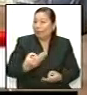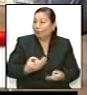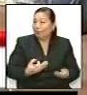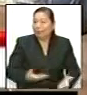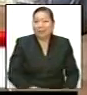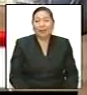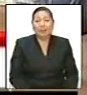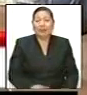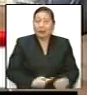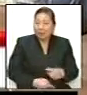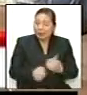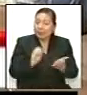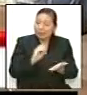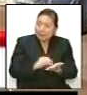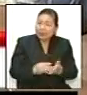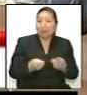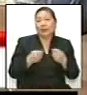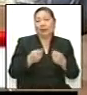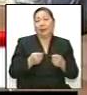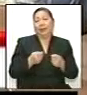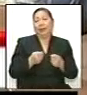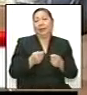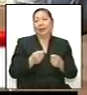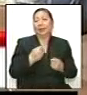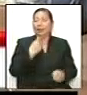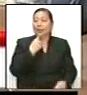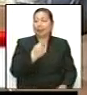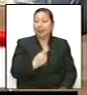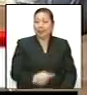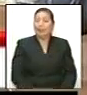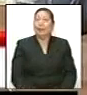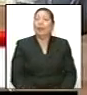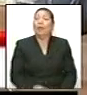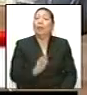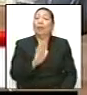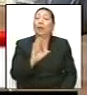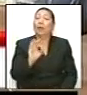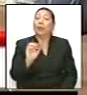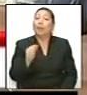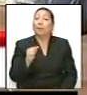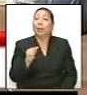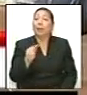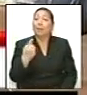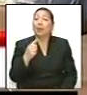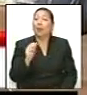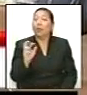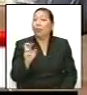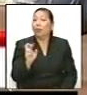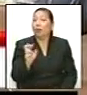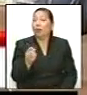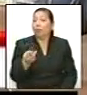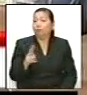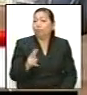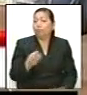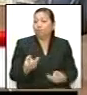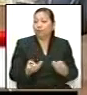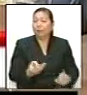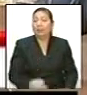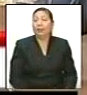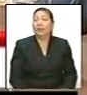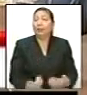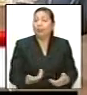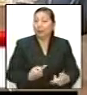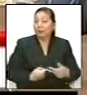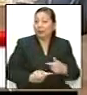presupuestados. Volvemos a insistir, porque yo le voy a ir a lo siguiente. 50.000 millones de dólares está superando el presupuesto. Ya